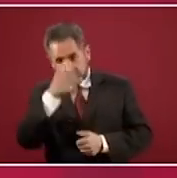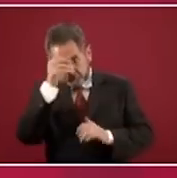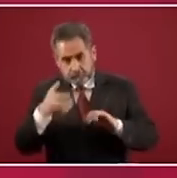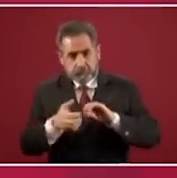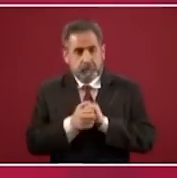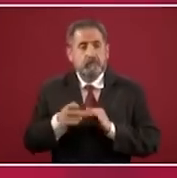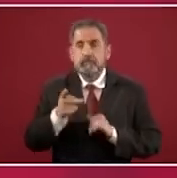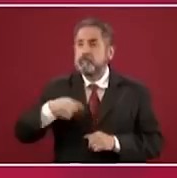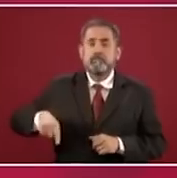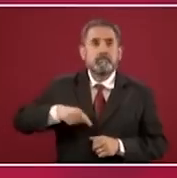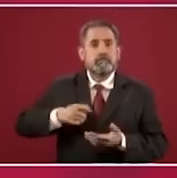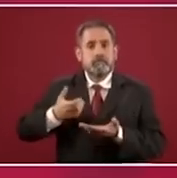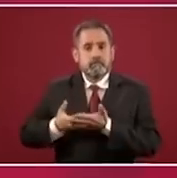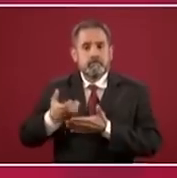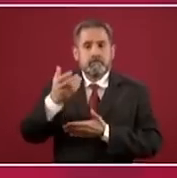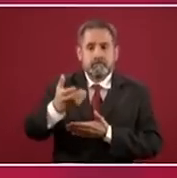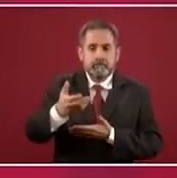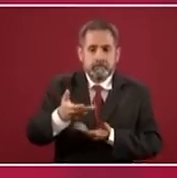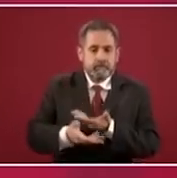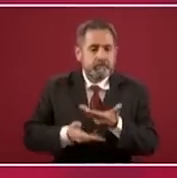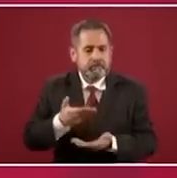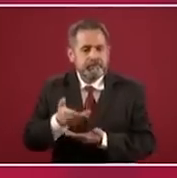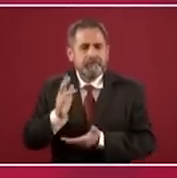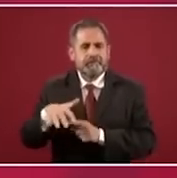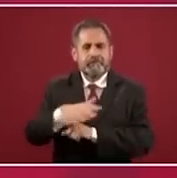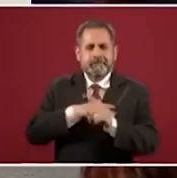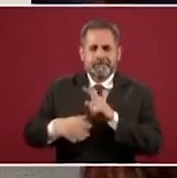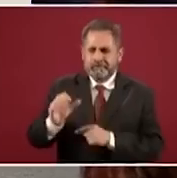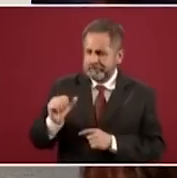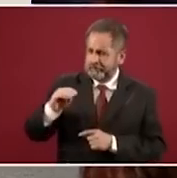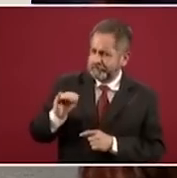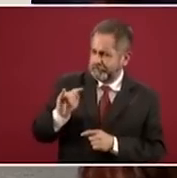pagar por servicios ambientales.